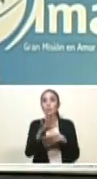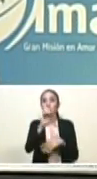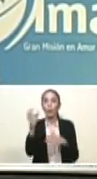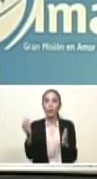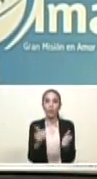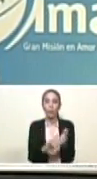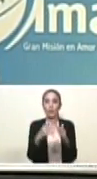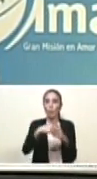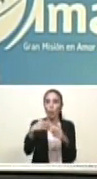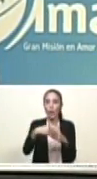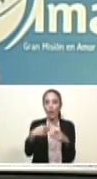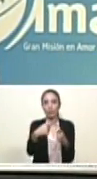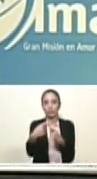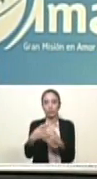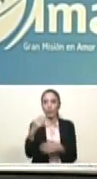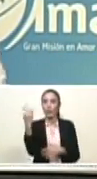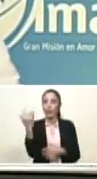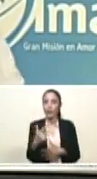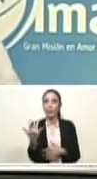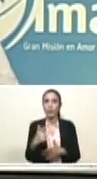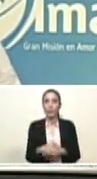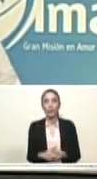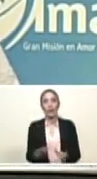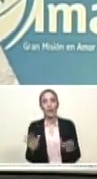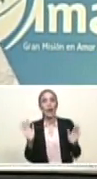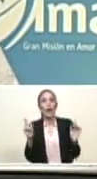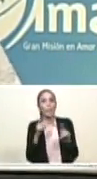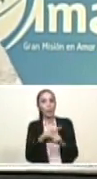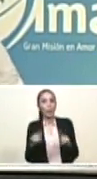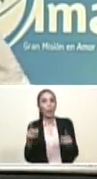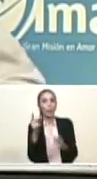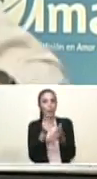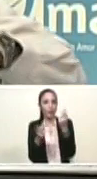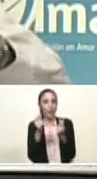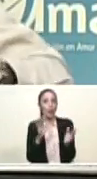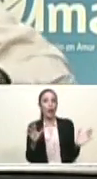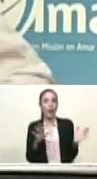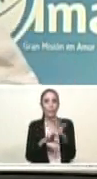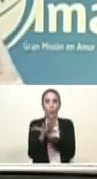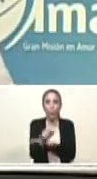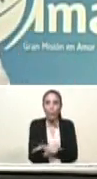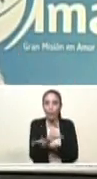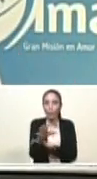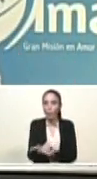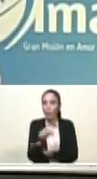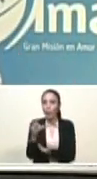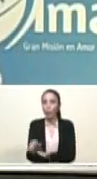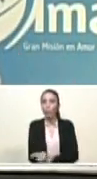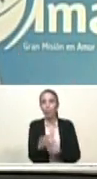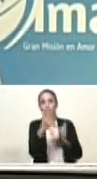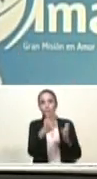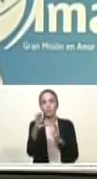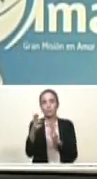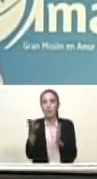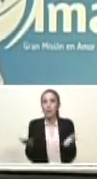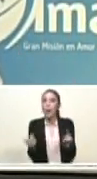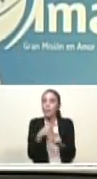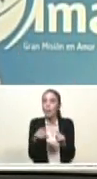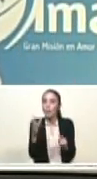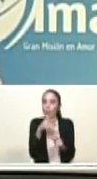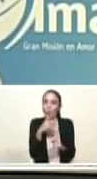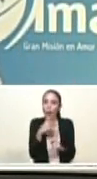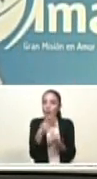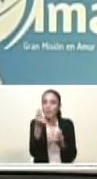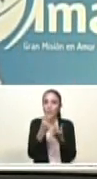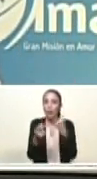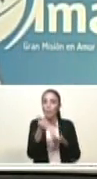cada uno. Ah, pero sí les sobra plata para comprar y hacer armas para la guerra, pero no tienen plata para los